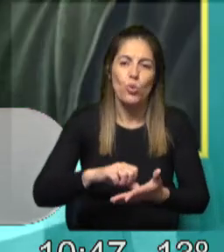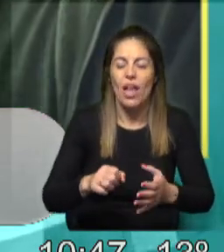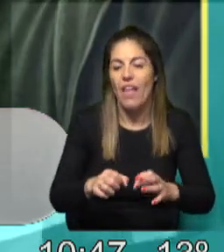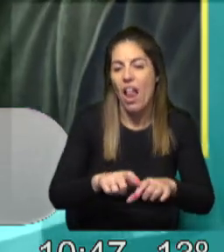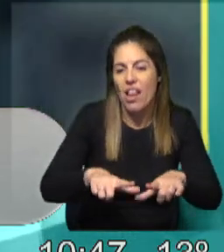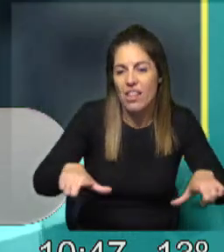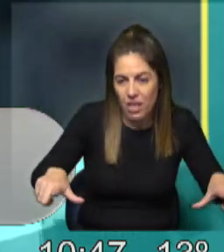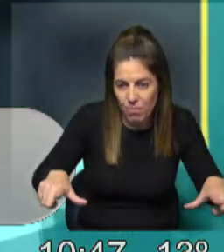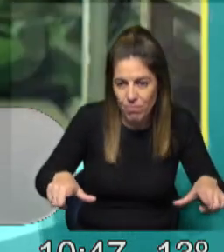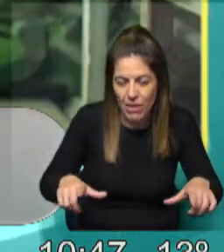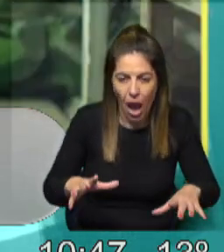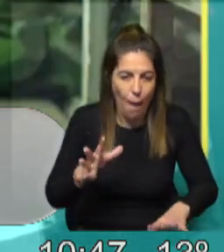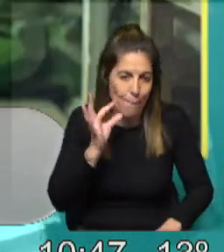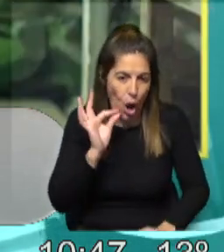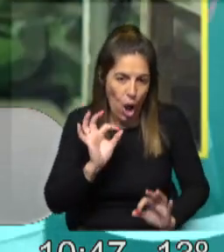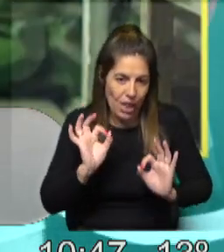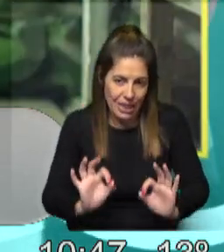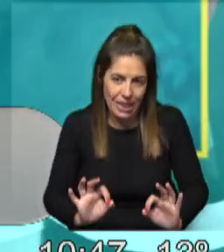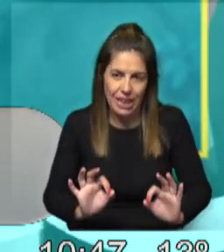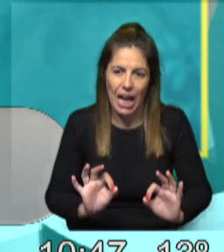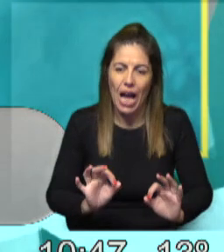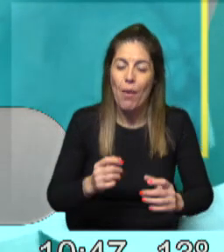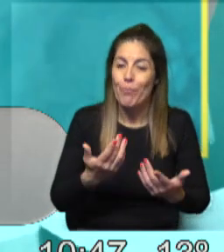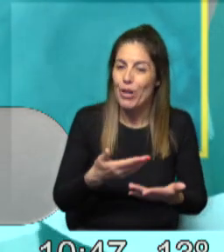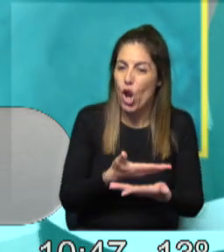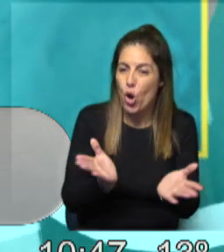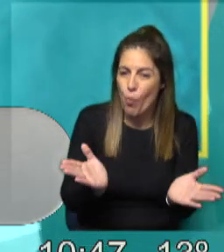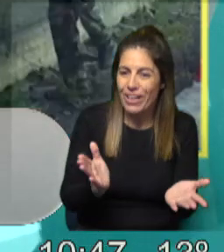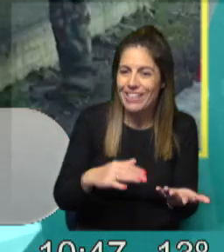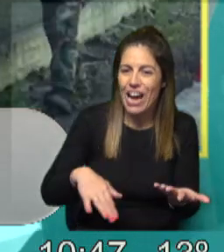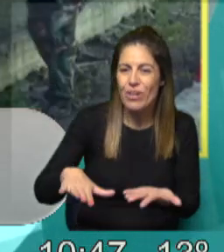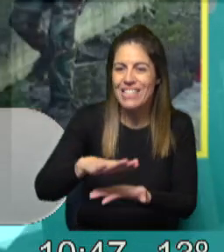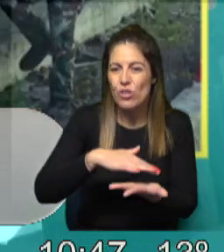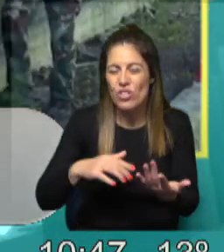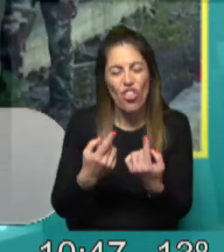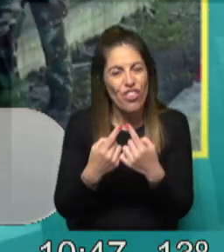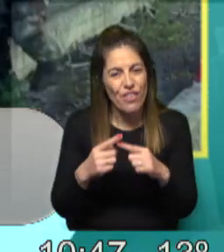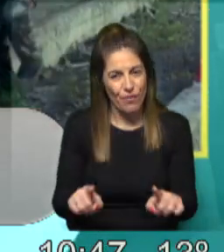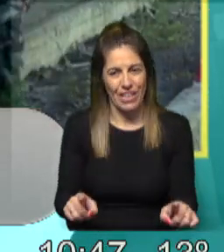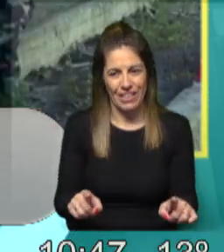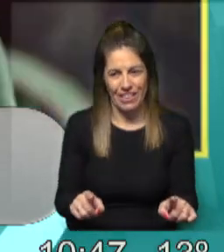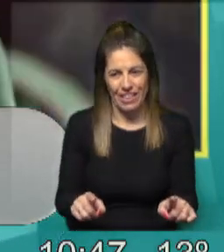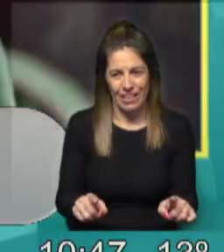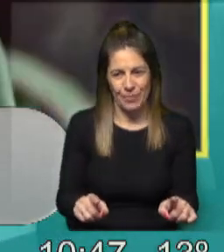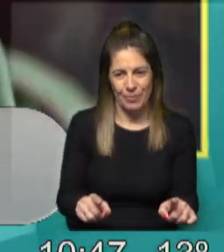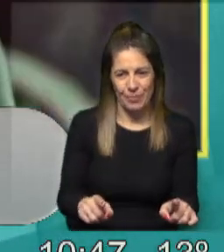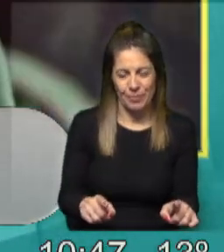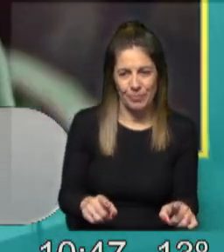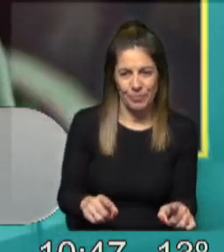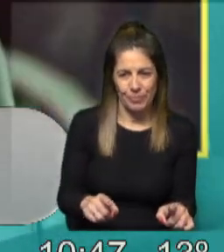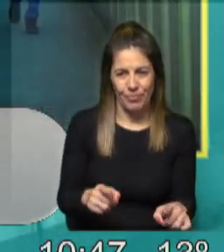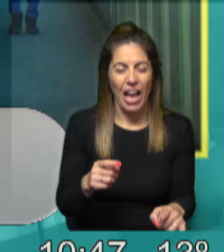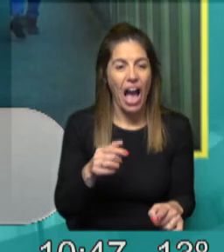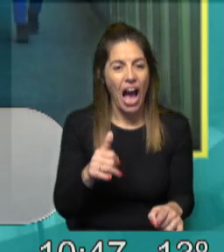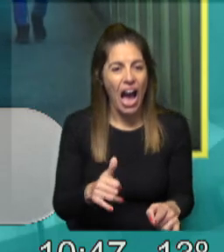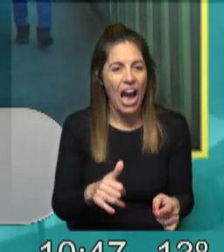limpias, prolijas, qué sé yo. Bueno, hay, sí, porque ahí quiero llegar. Hay